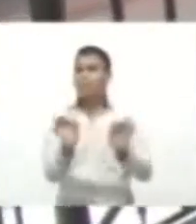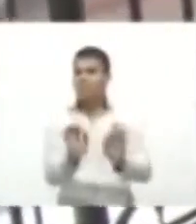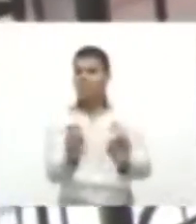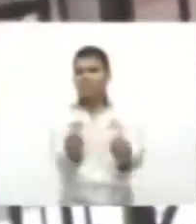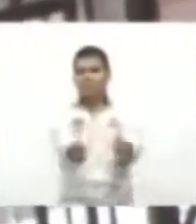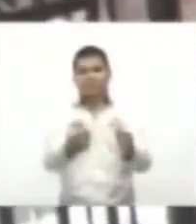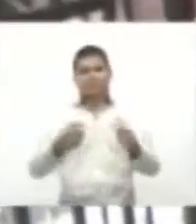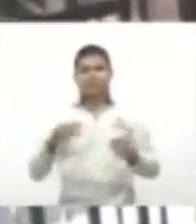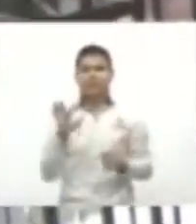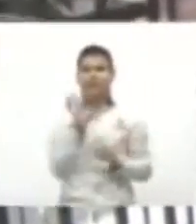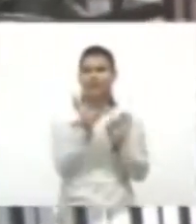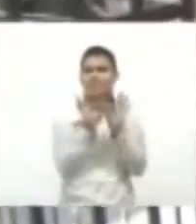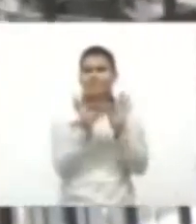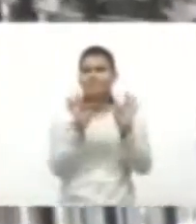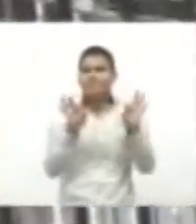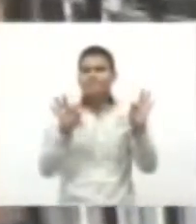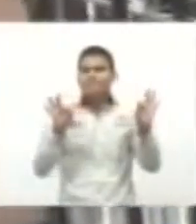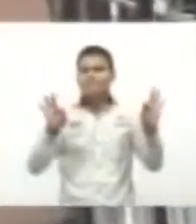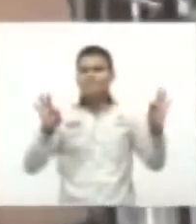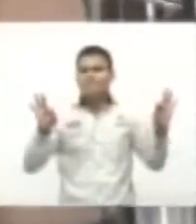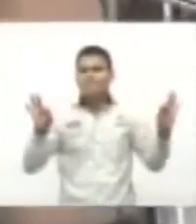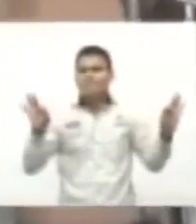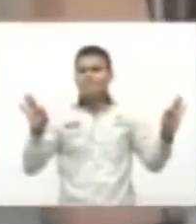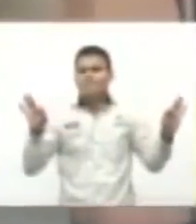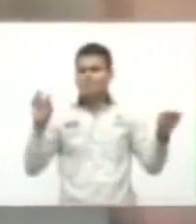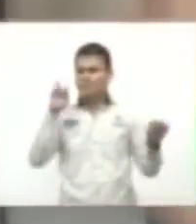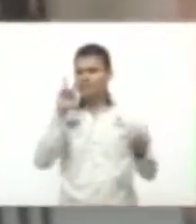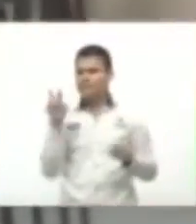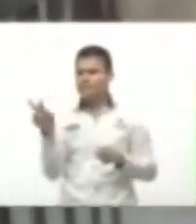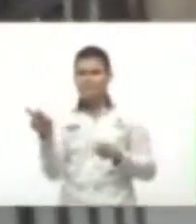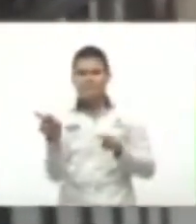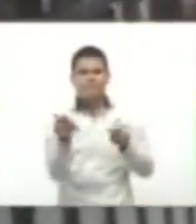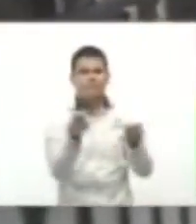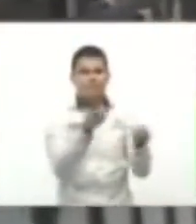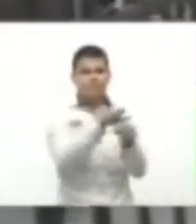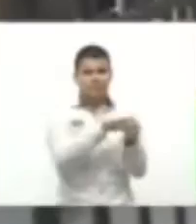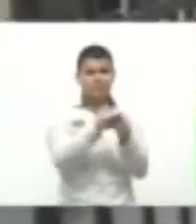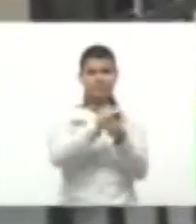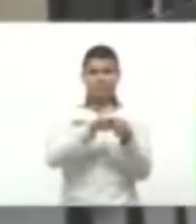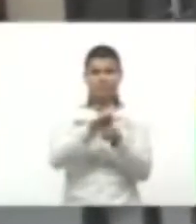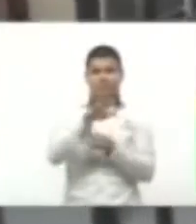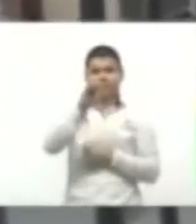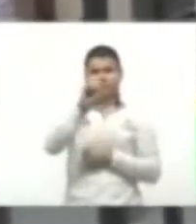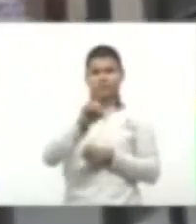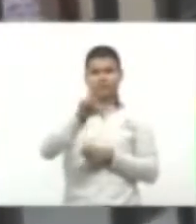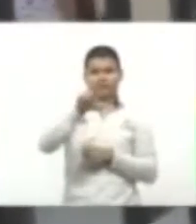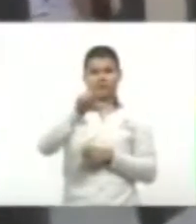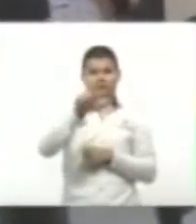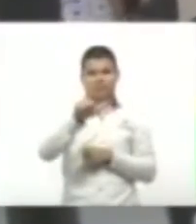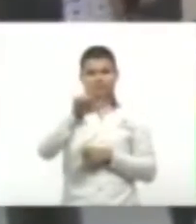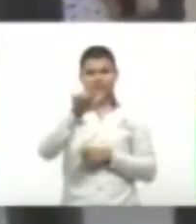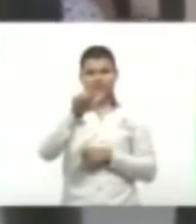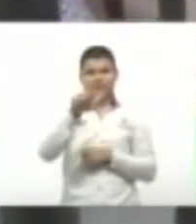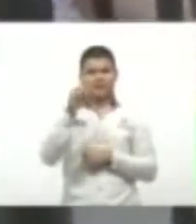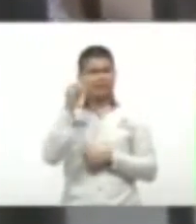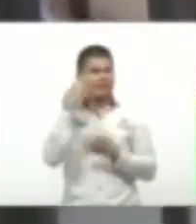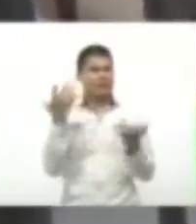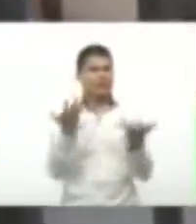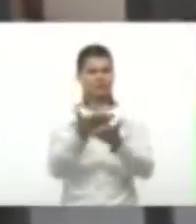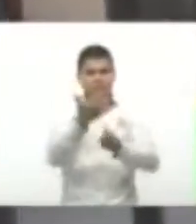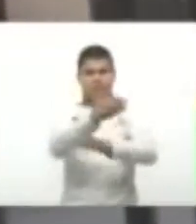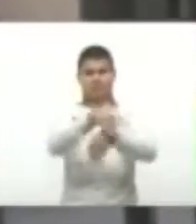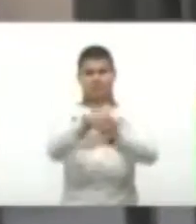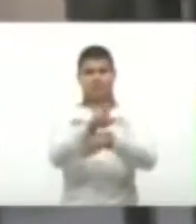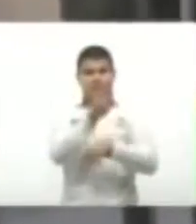Silencio total y soledad es lo que ronda en el barrio Olaya, más exactamente en el sector de la calle 72 con